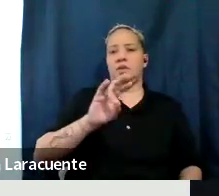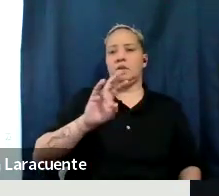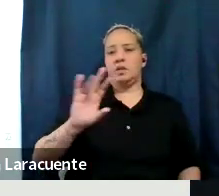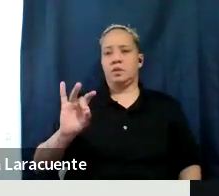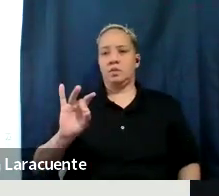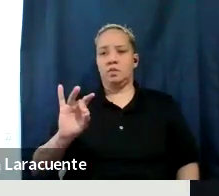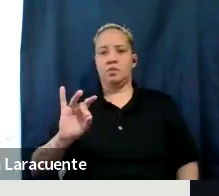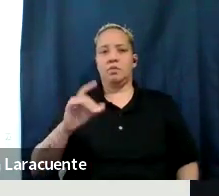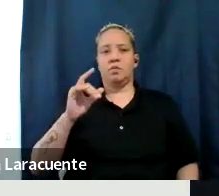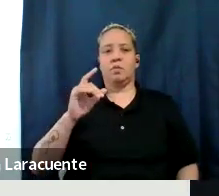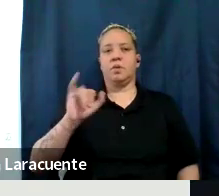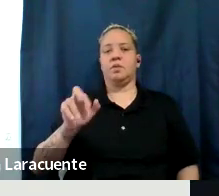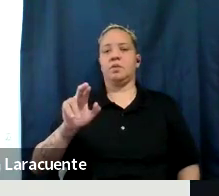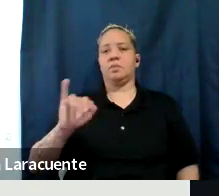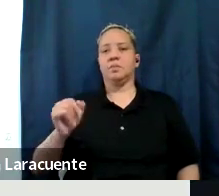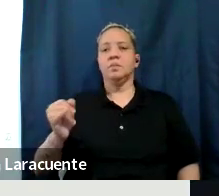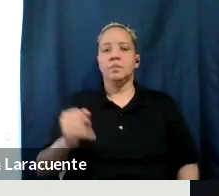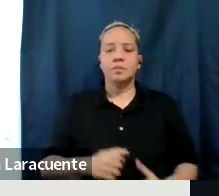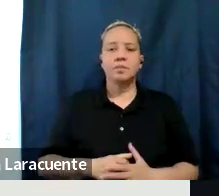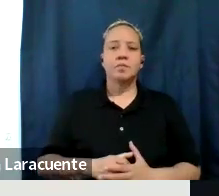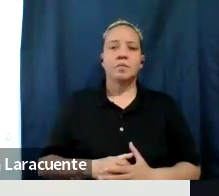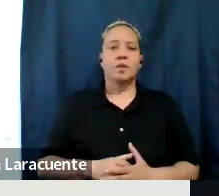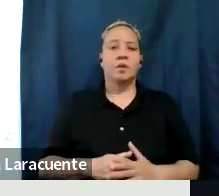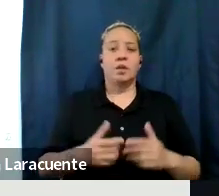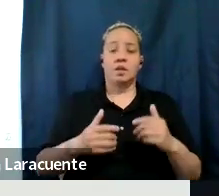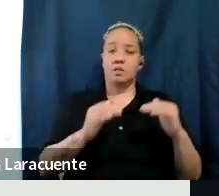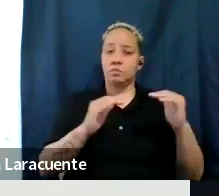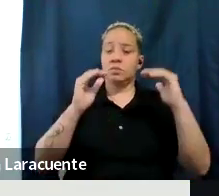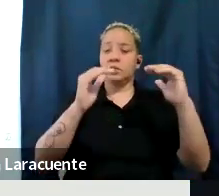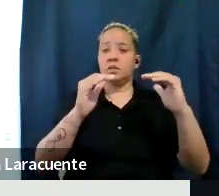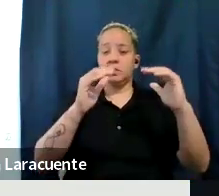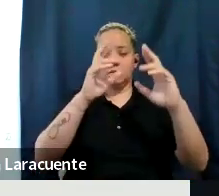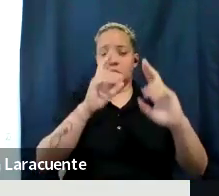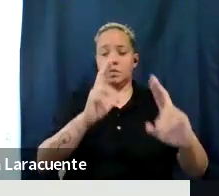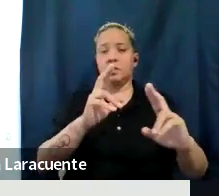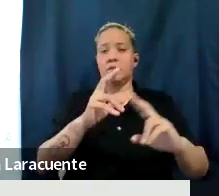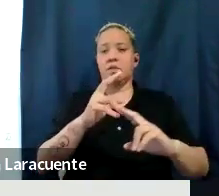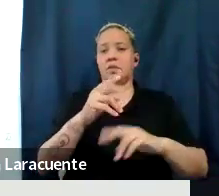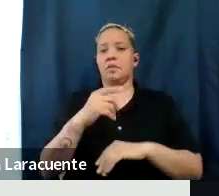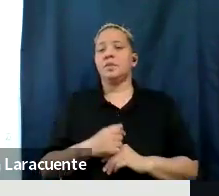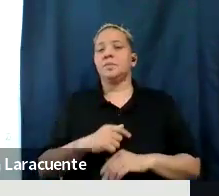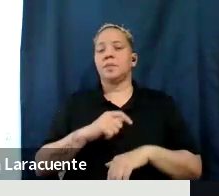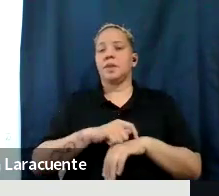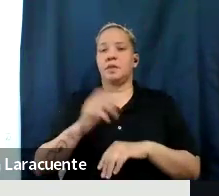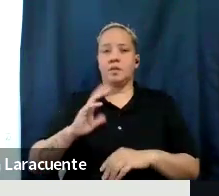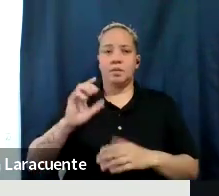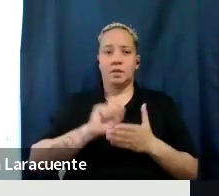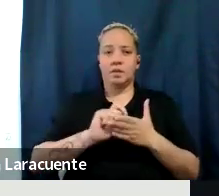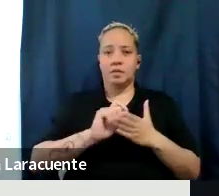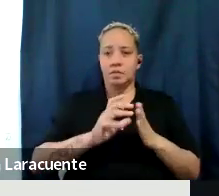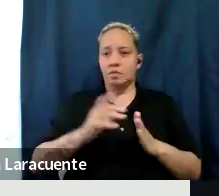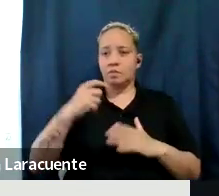Jiménez. Pero digamos que el gran tributo que recibe en esos días, en ese tiempo, el escritor